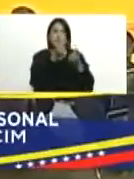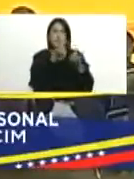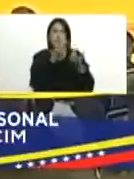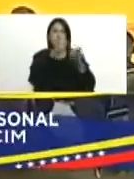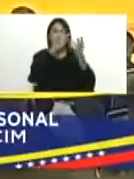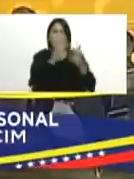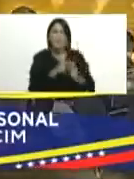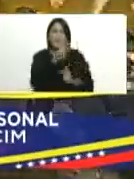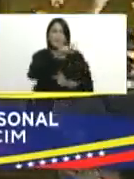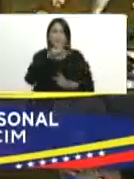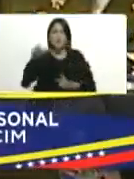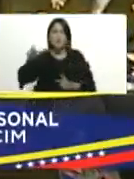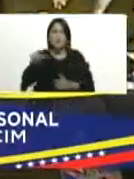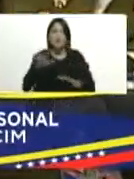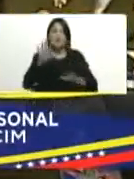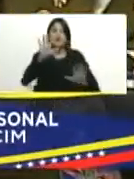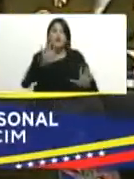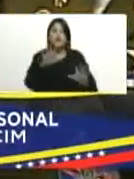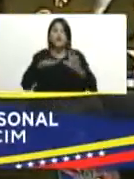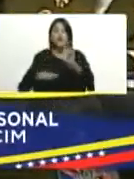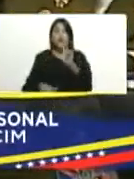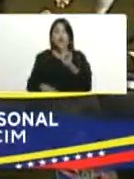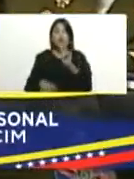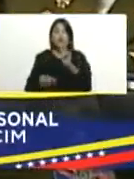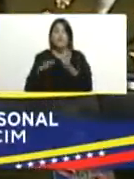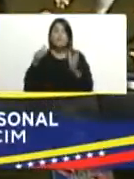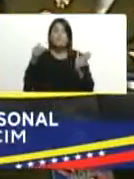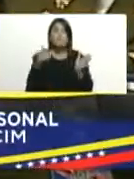12.000. Están ascendiendo